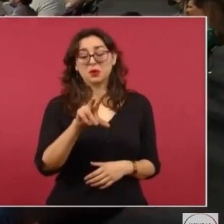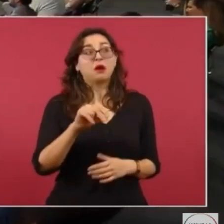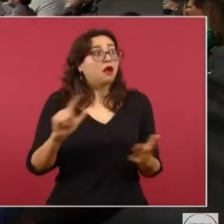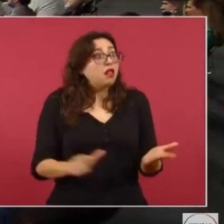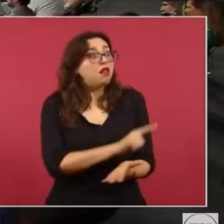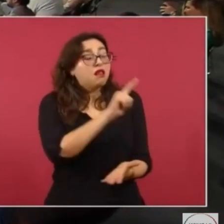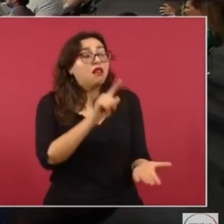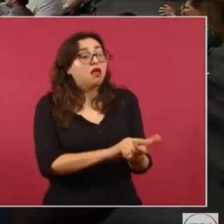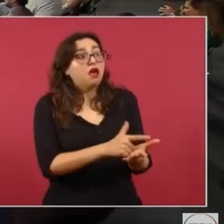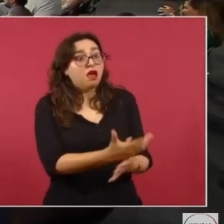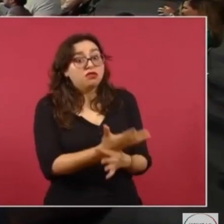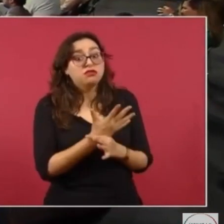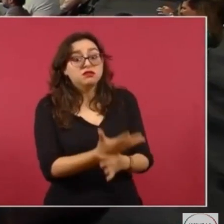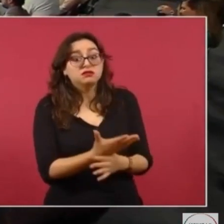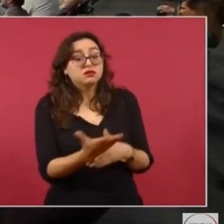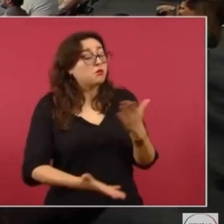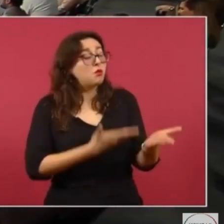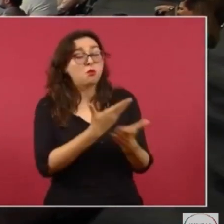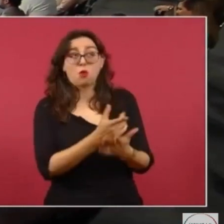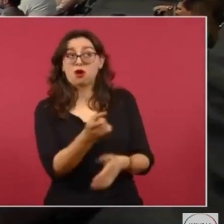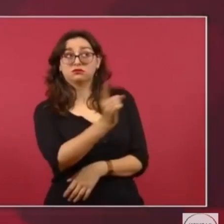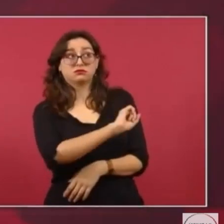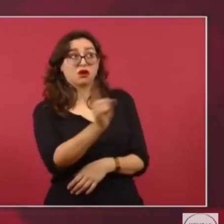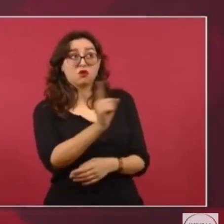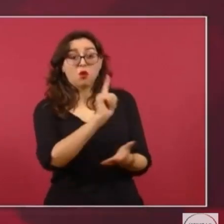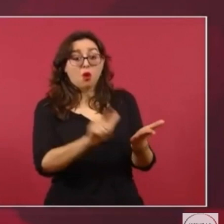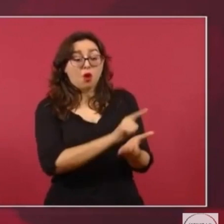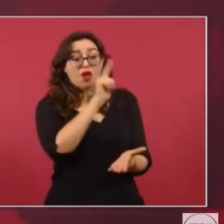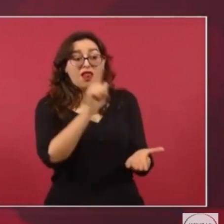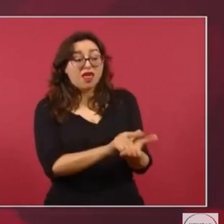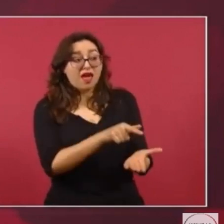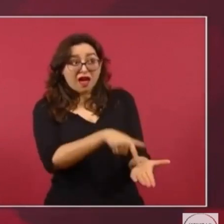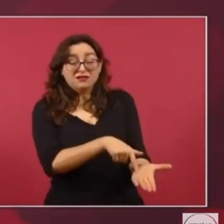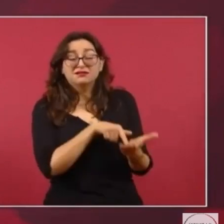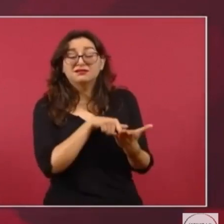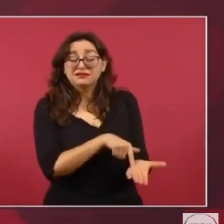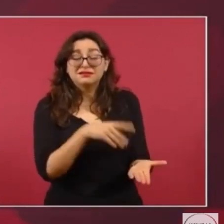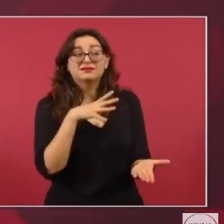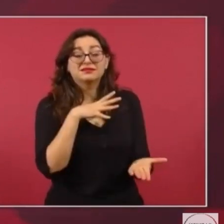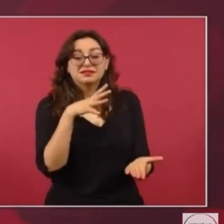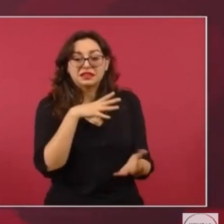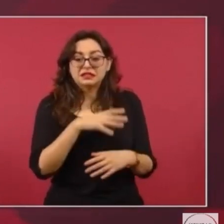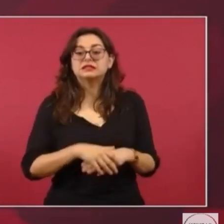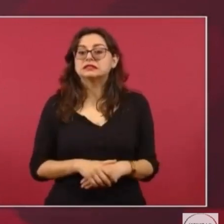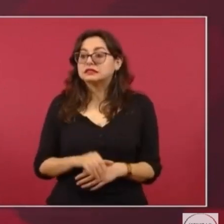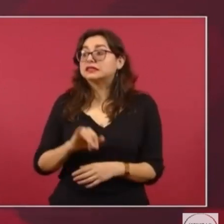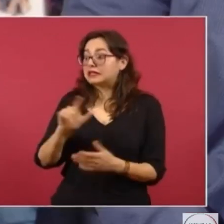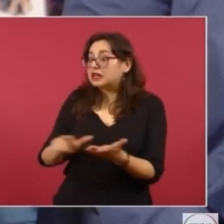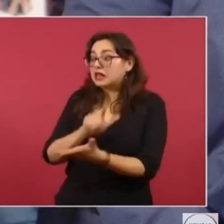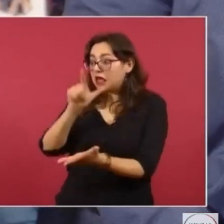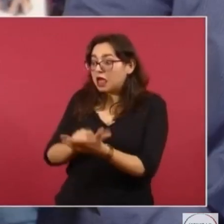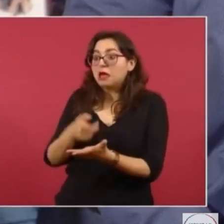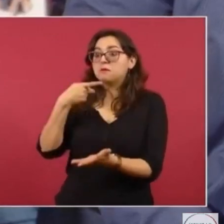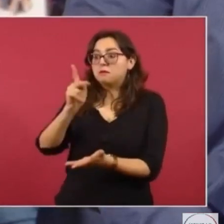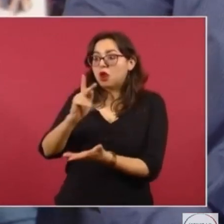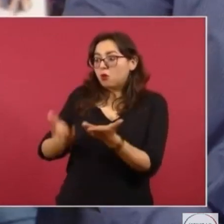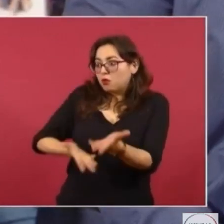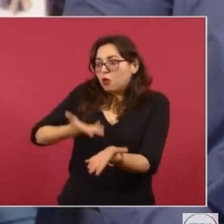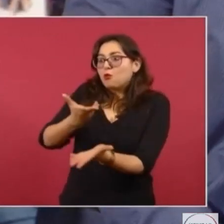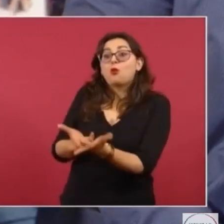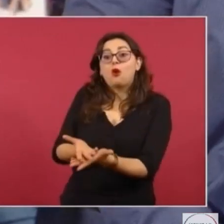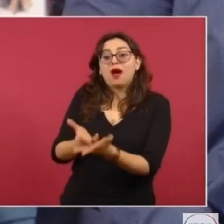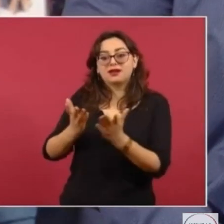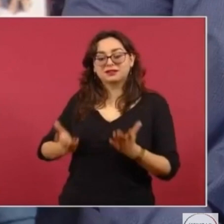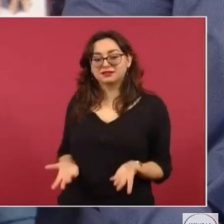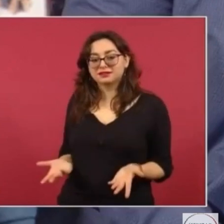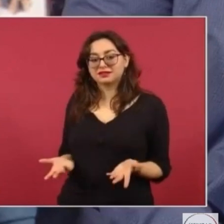ley, No es una propuesta. Sí. No. Si fuera una propuesta no estaría en la ley. Sí, está en la ley, es una propuesta. Sí, es una